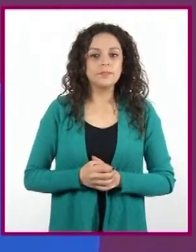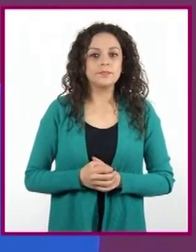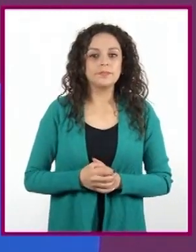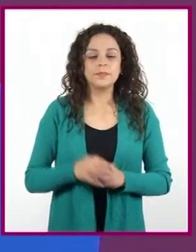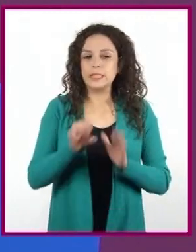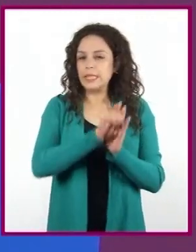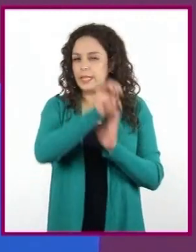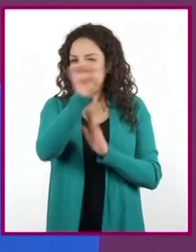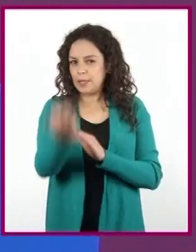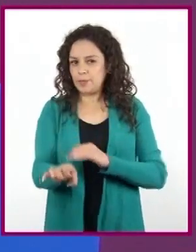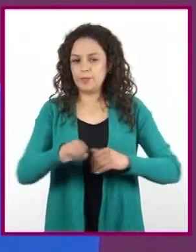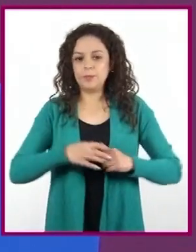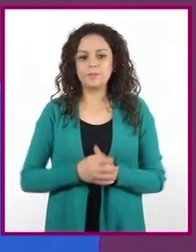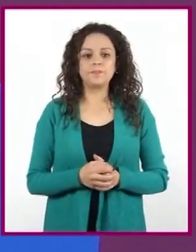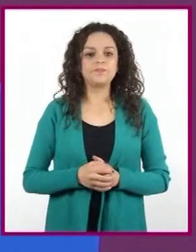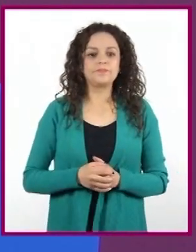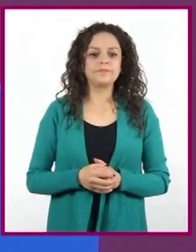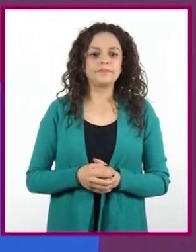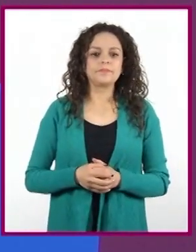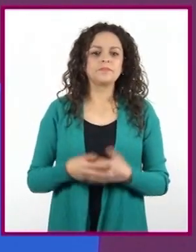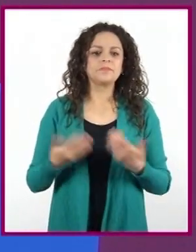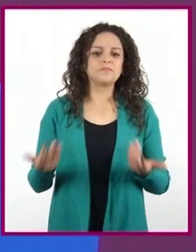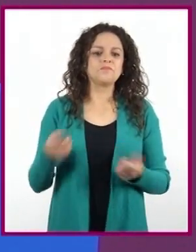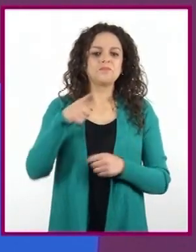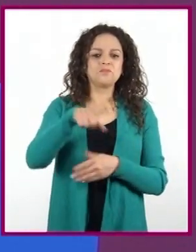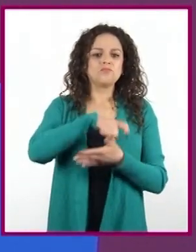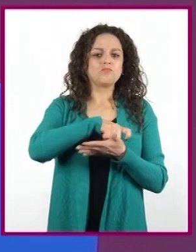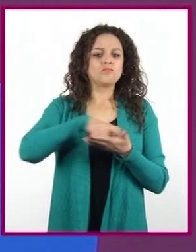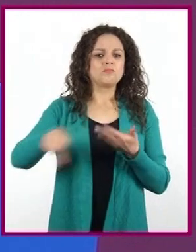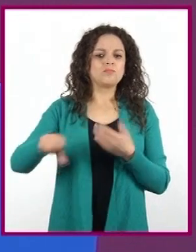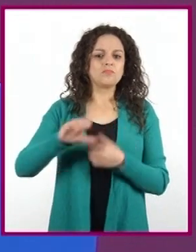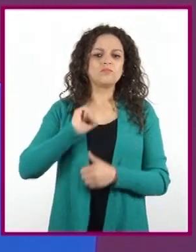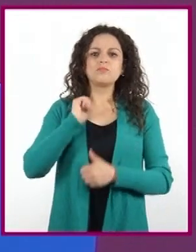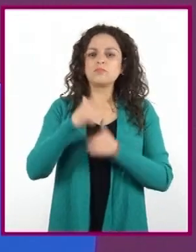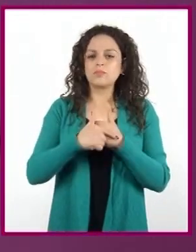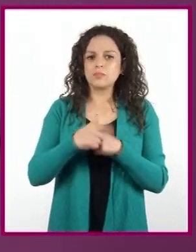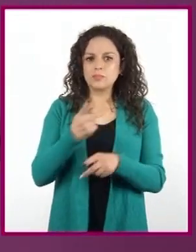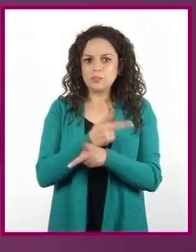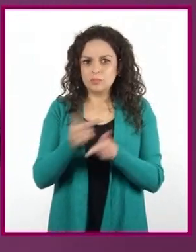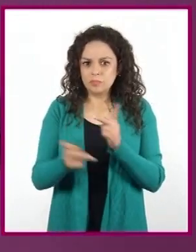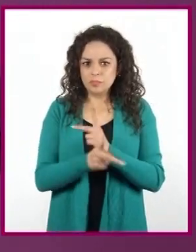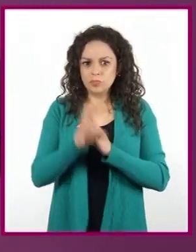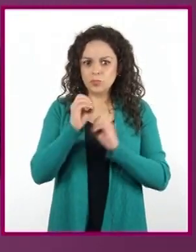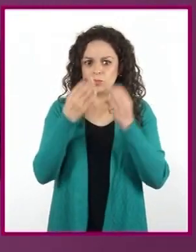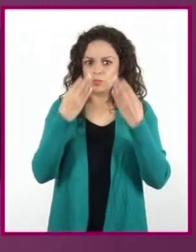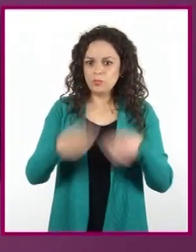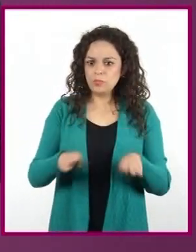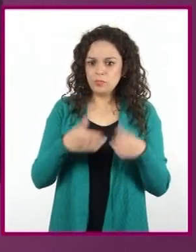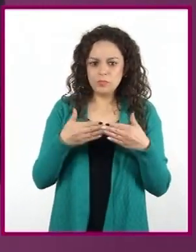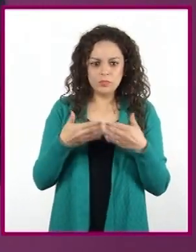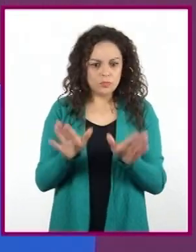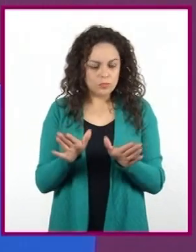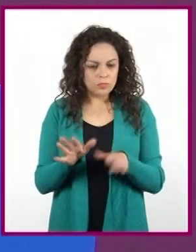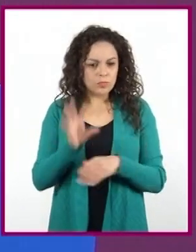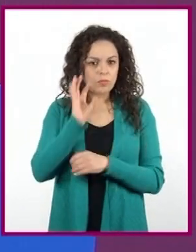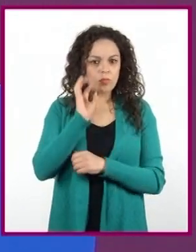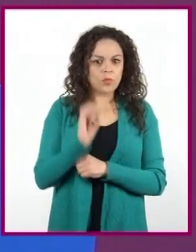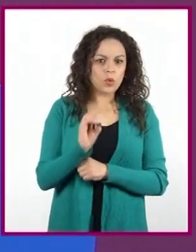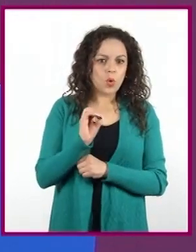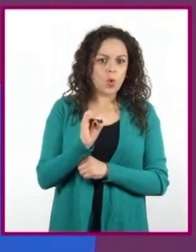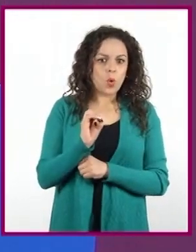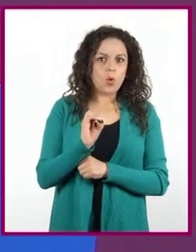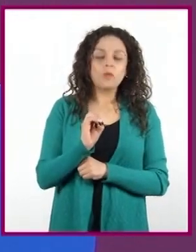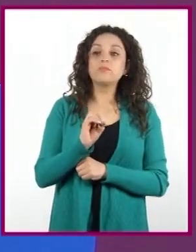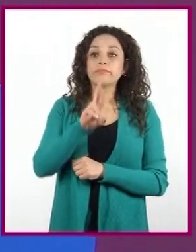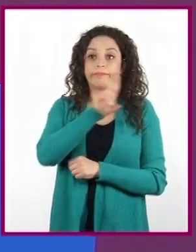Por ejemplo, al comprar un producto, al abrir una cuenta bancaria o al arrendar una